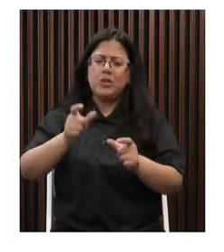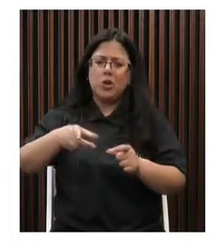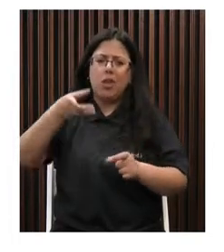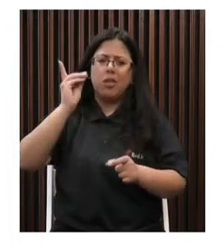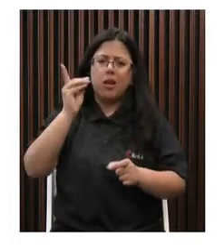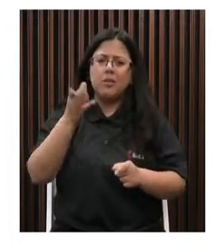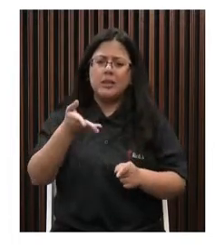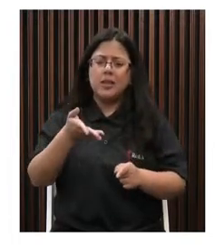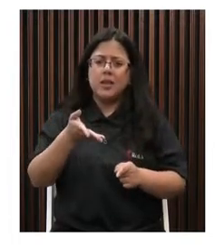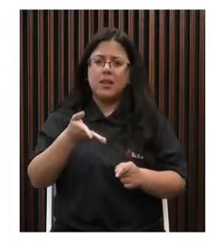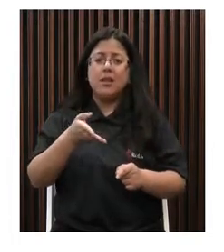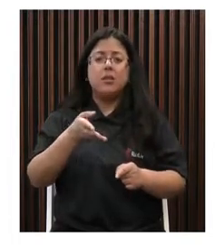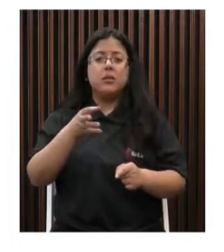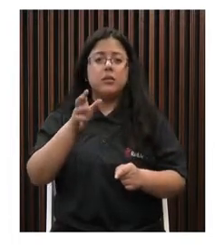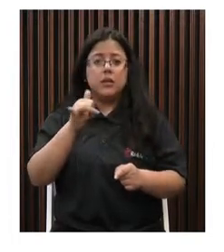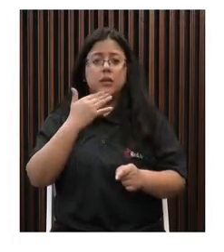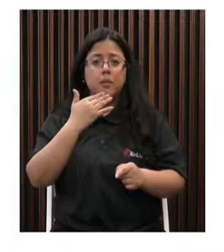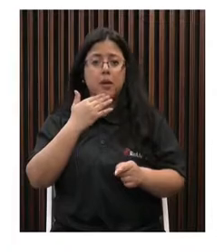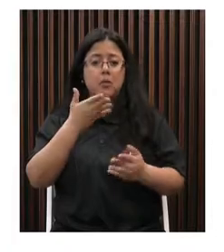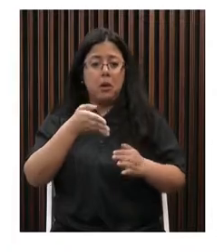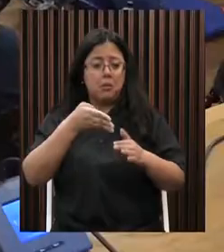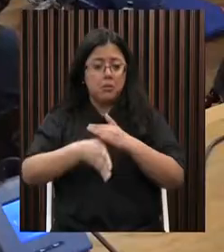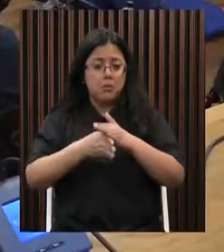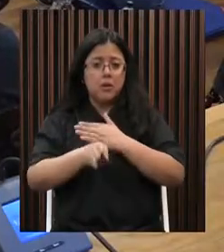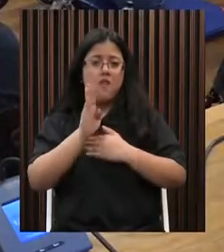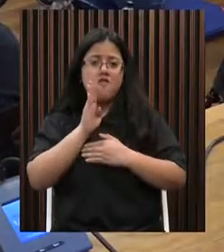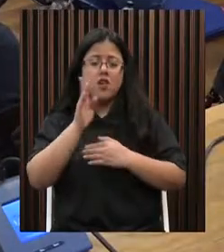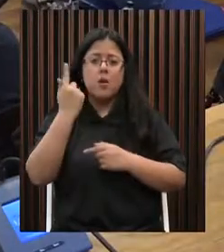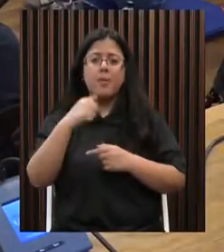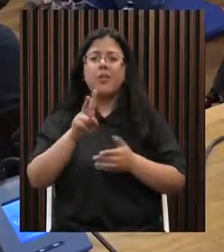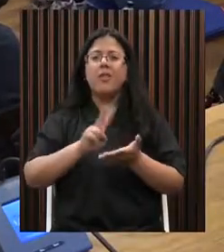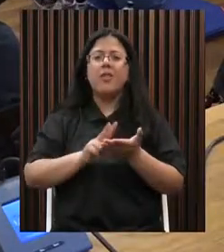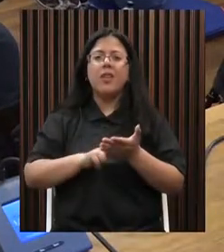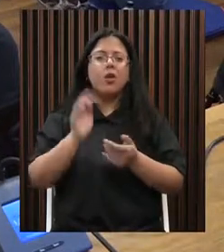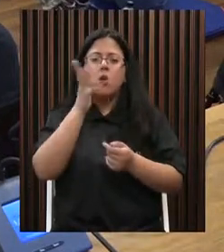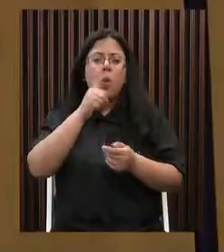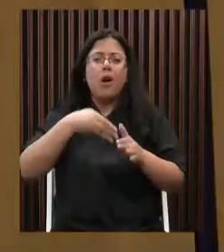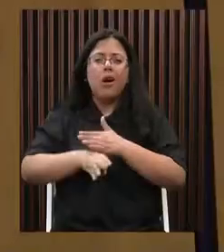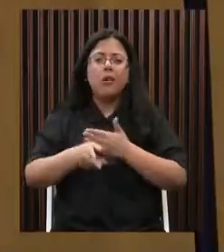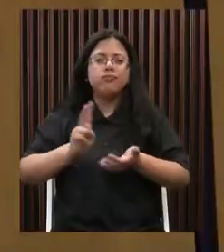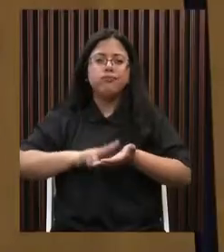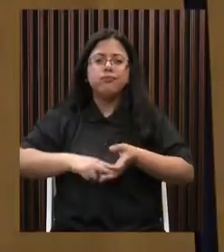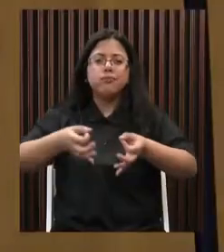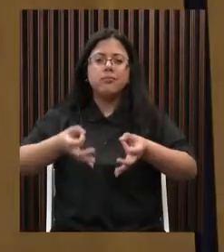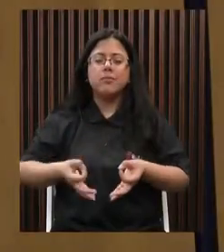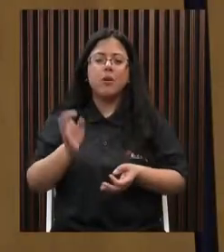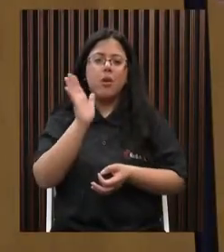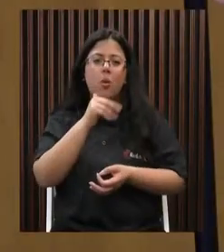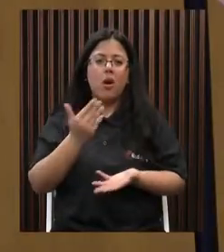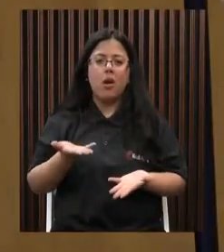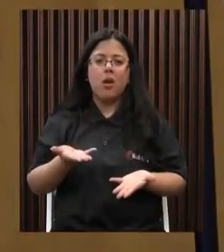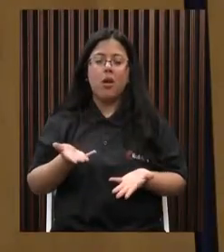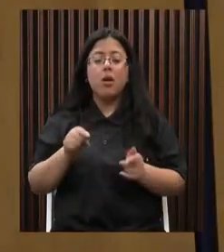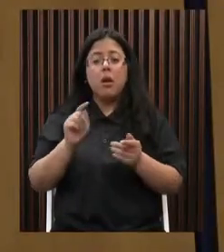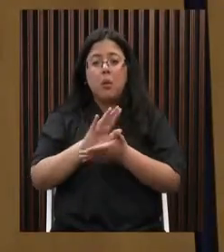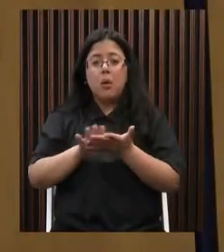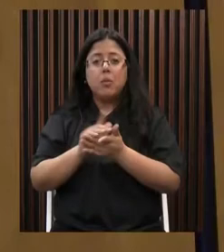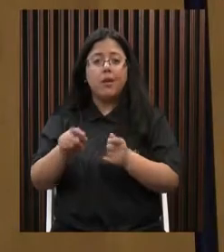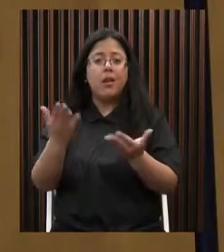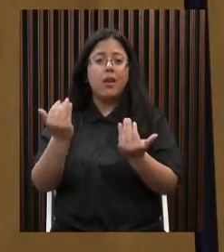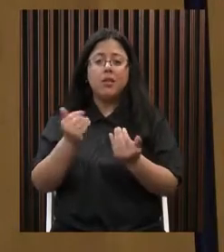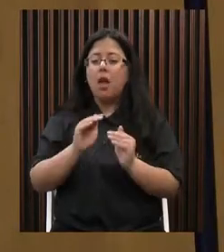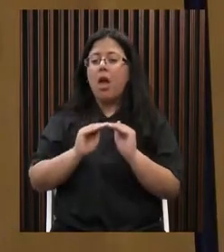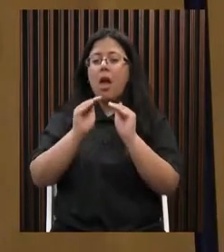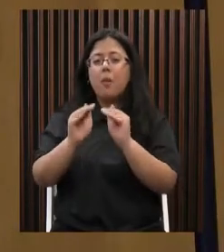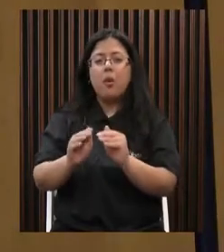discapacidad y que tienen baños que son accesibles, pero no son accesibles finalmente. Entonces, claro, si necesitas de repente el apoyo